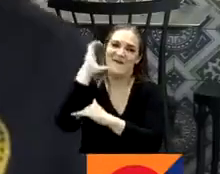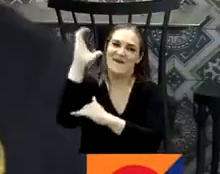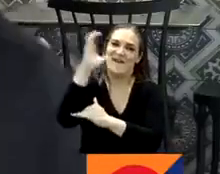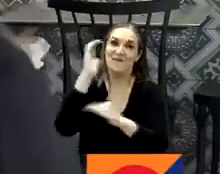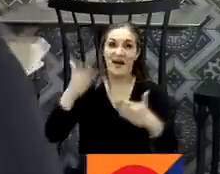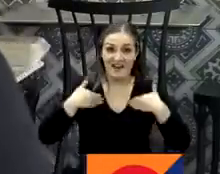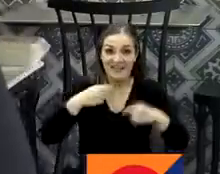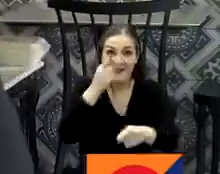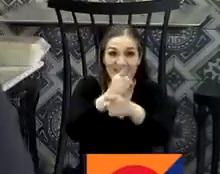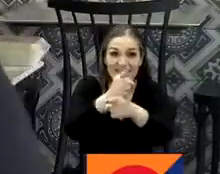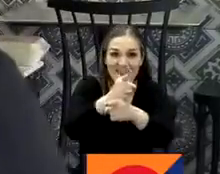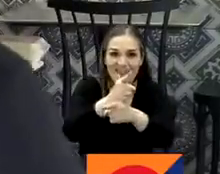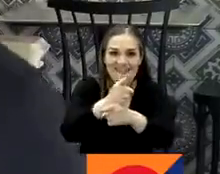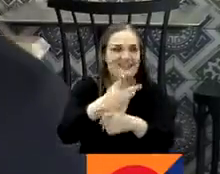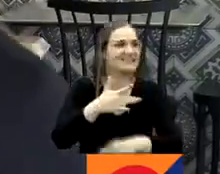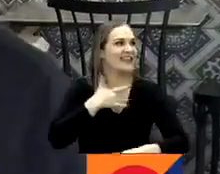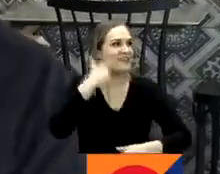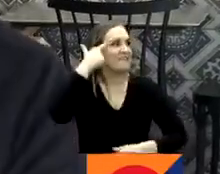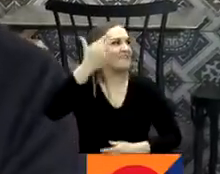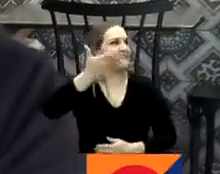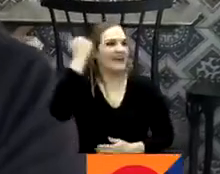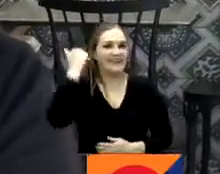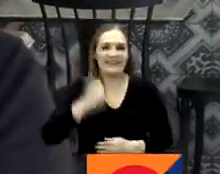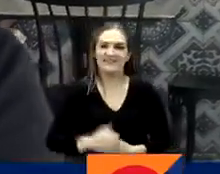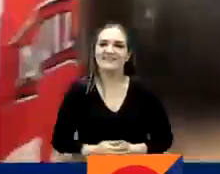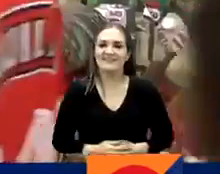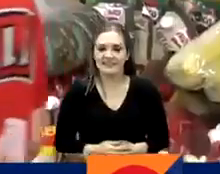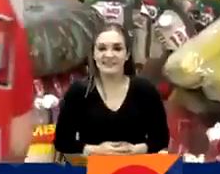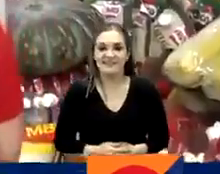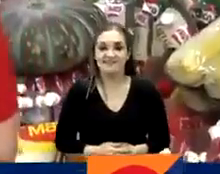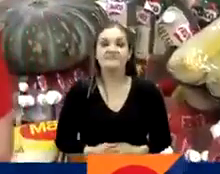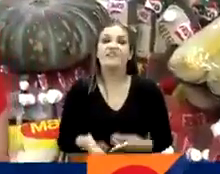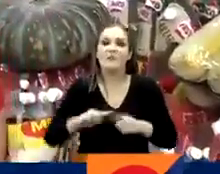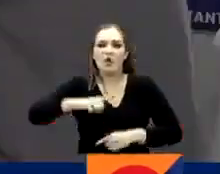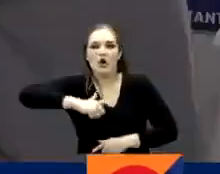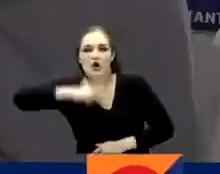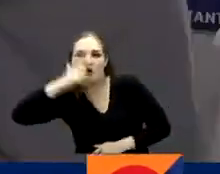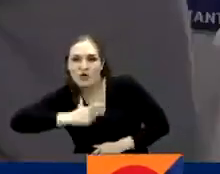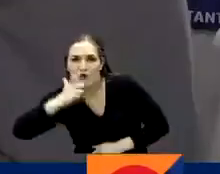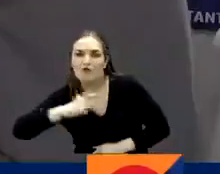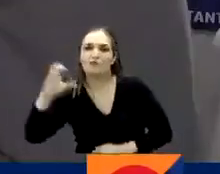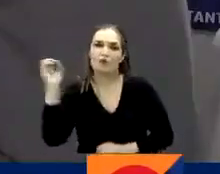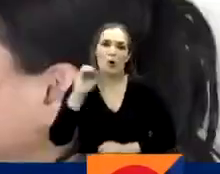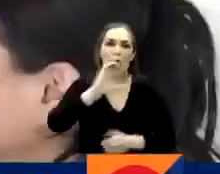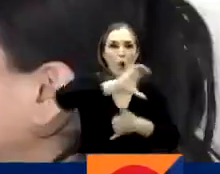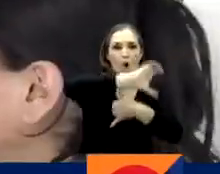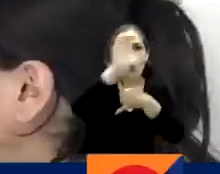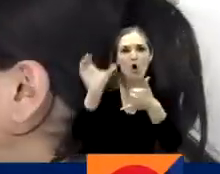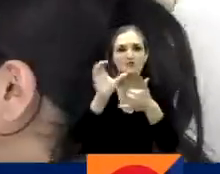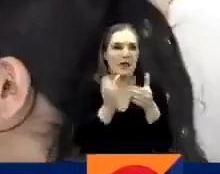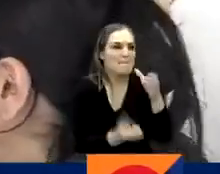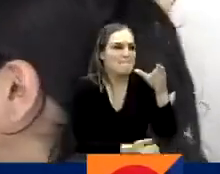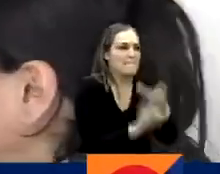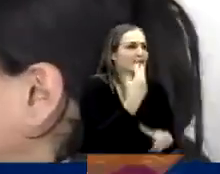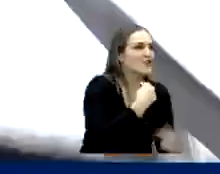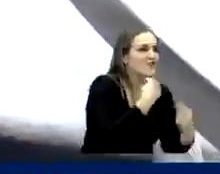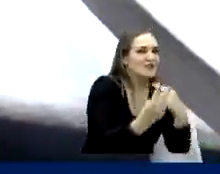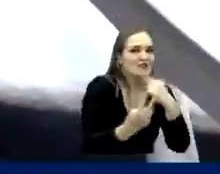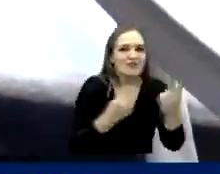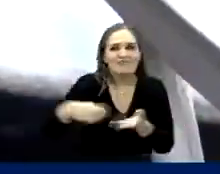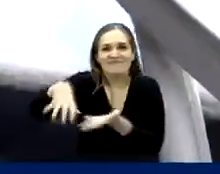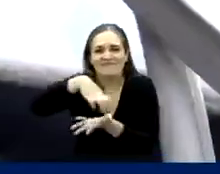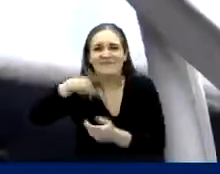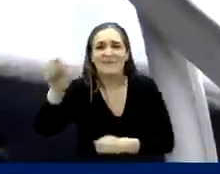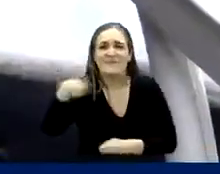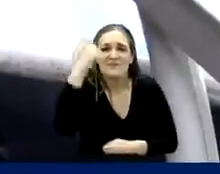¿Sí o no? Sí. Y también al rolo, al costeño o al caleño, al pastuso o al santanderiano, al llanero o